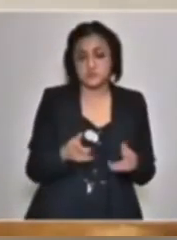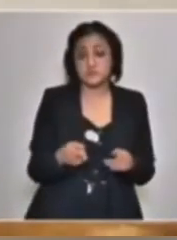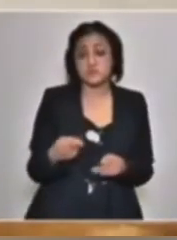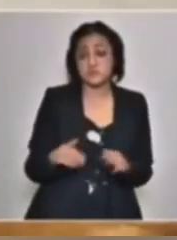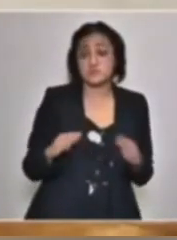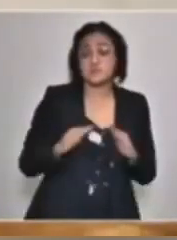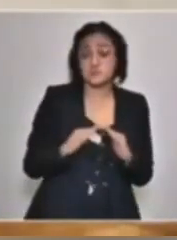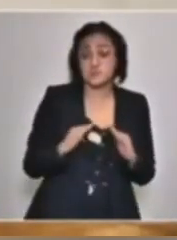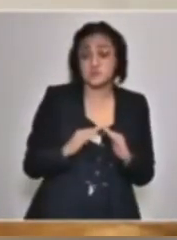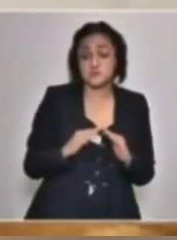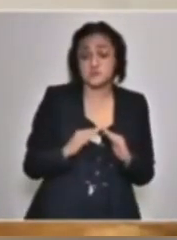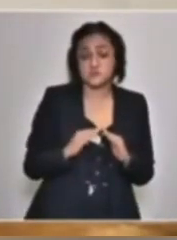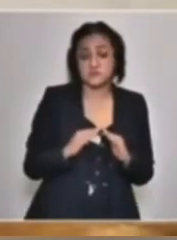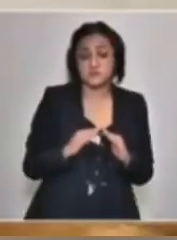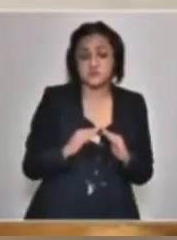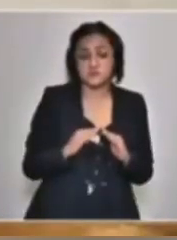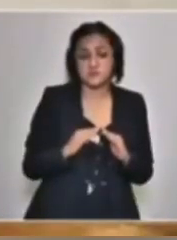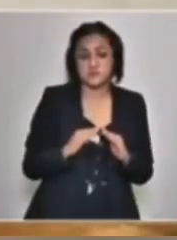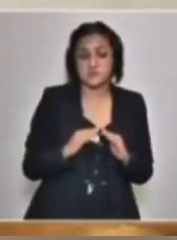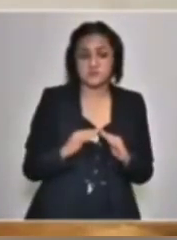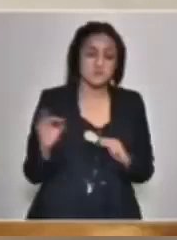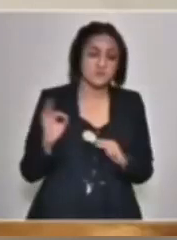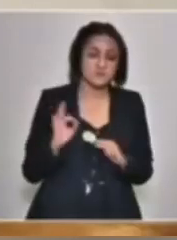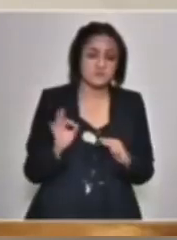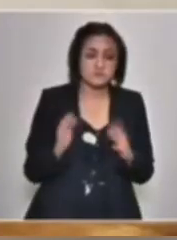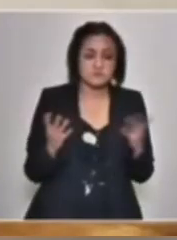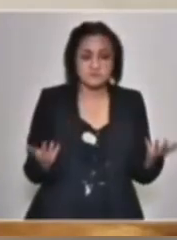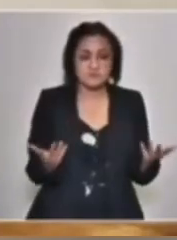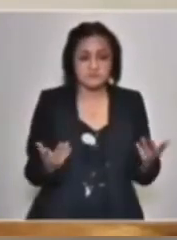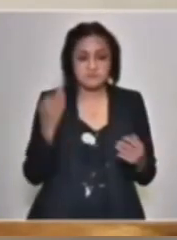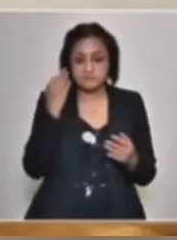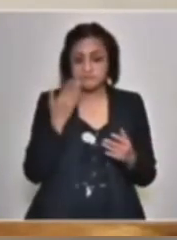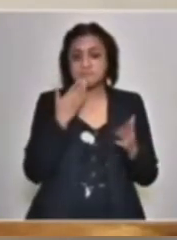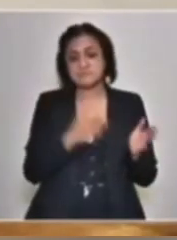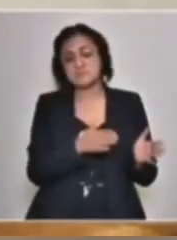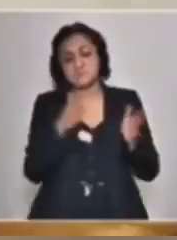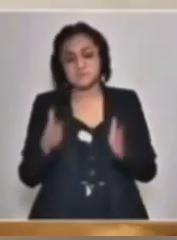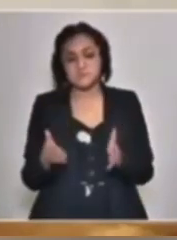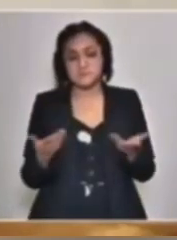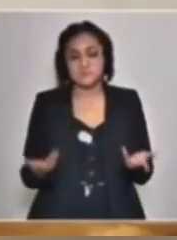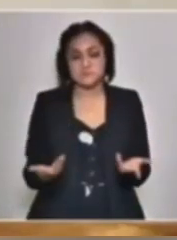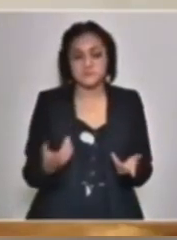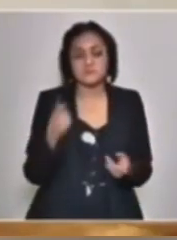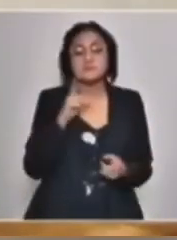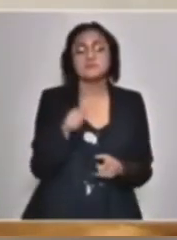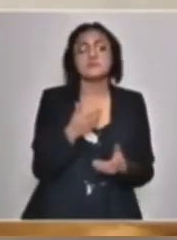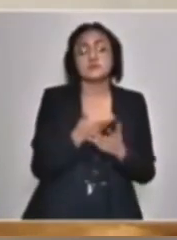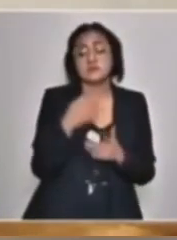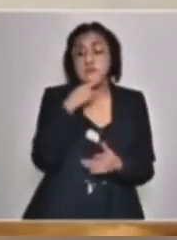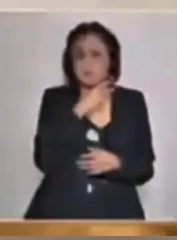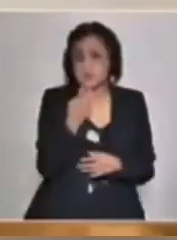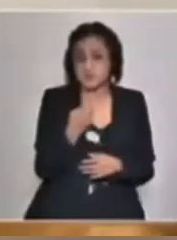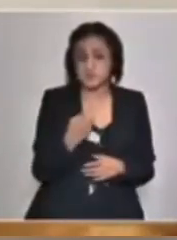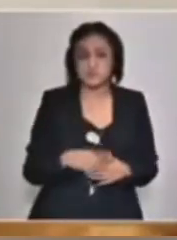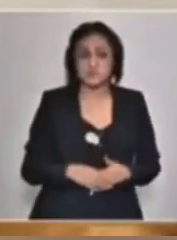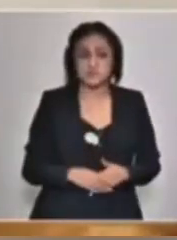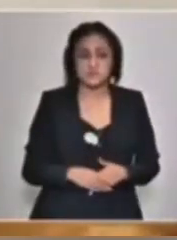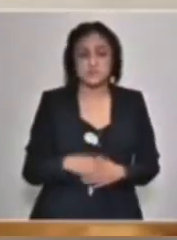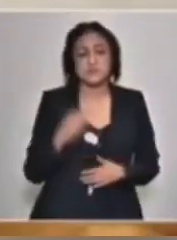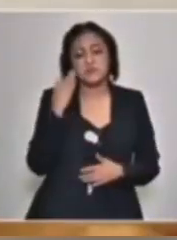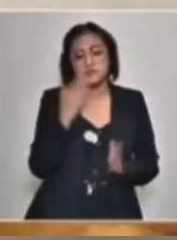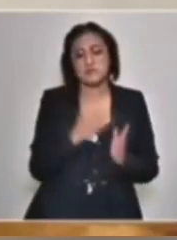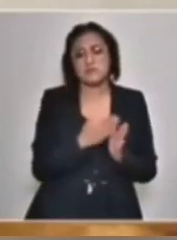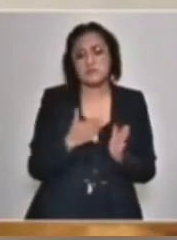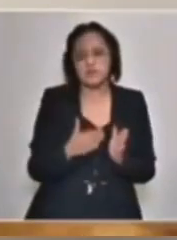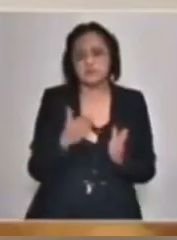viviendas de manera, en el tiempo adecuado, pero de manera muy pronta, por favor. Y no seguir